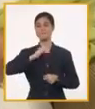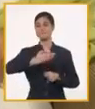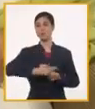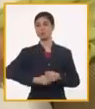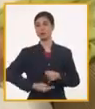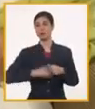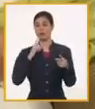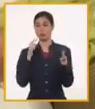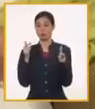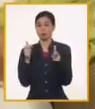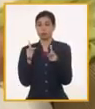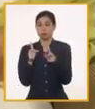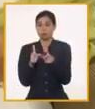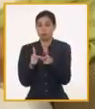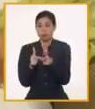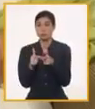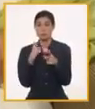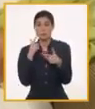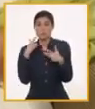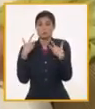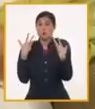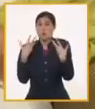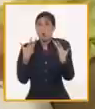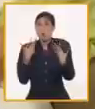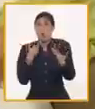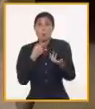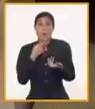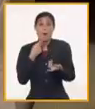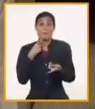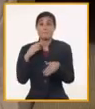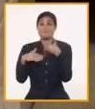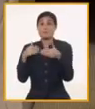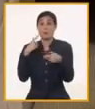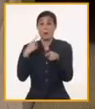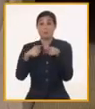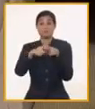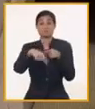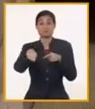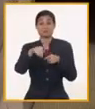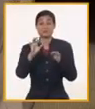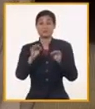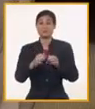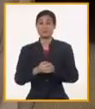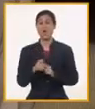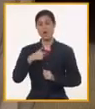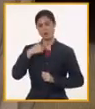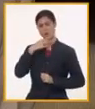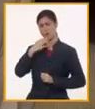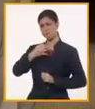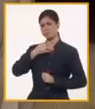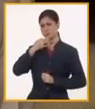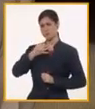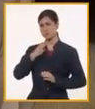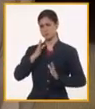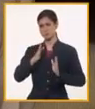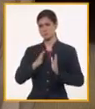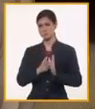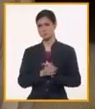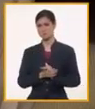de vida. ¿Cómo lo hace? Si lo que tiene es un desangramiento. Yo te voy a explicar eso. Fueron tomando medidas